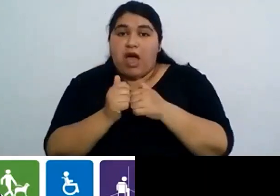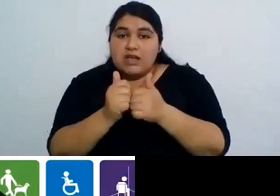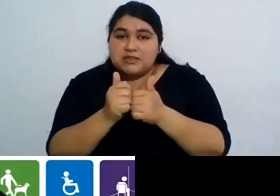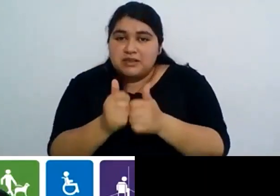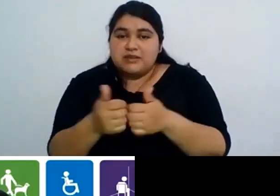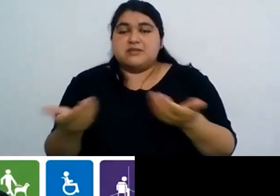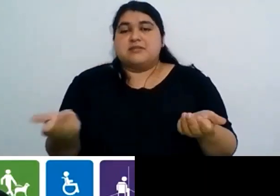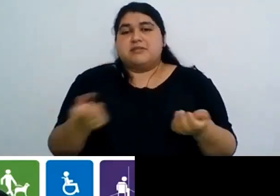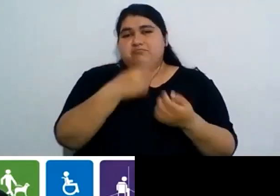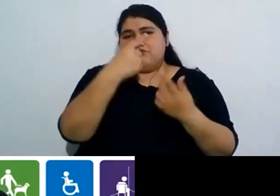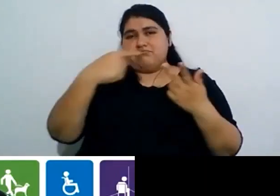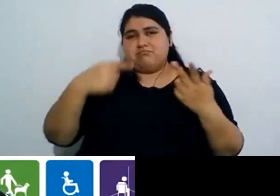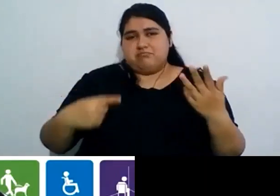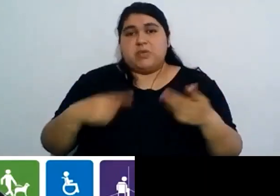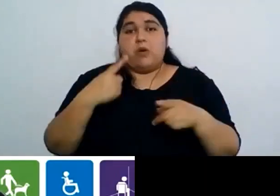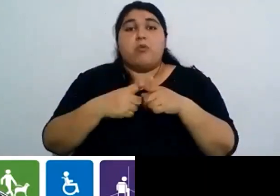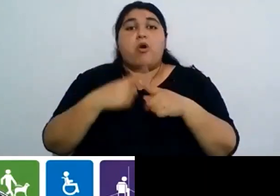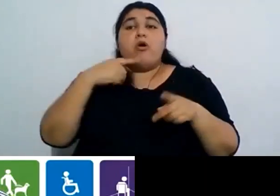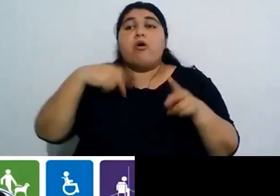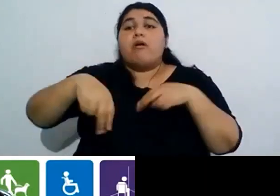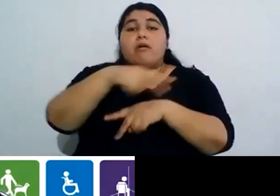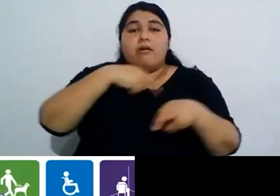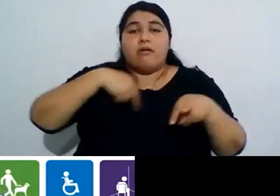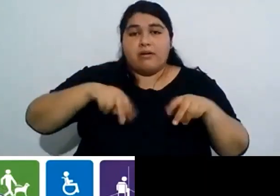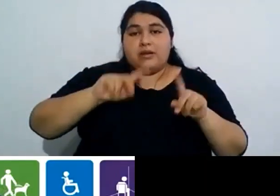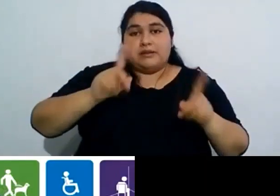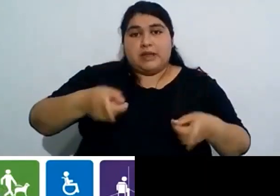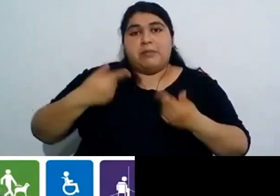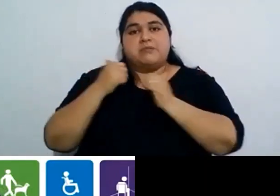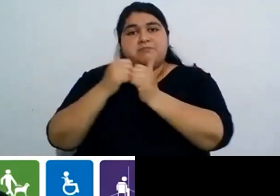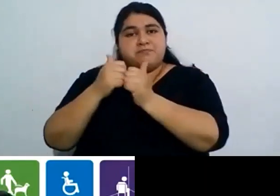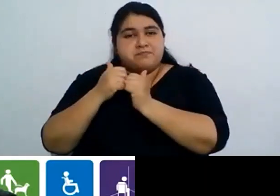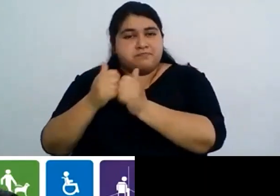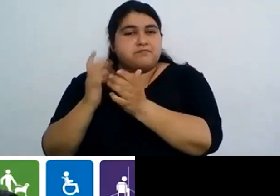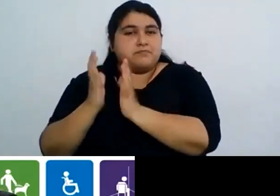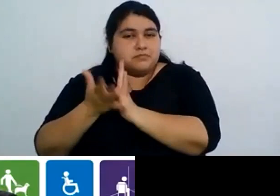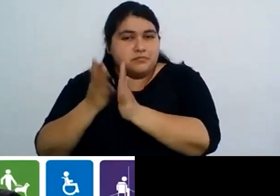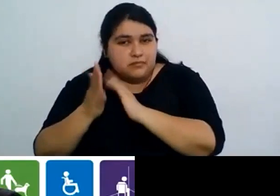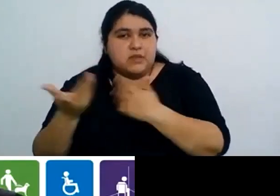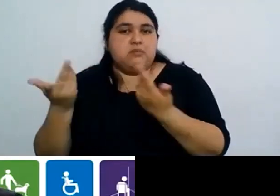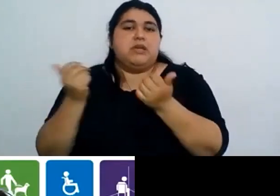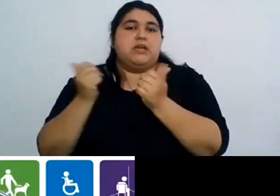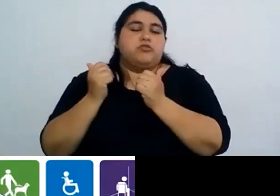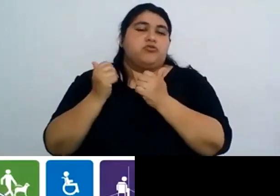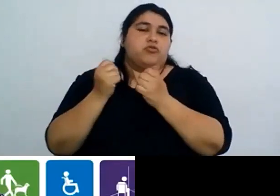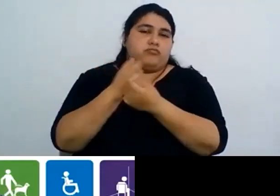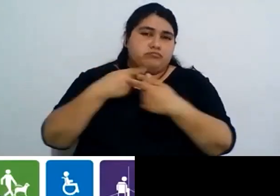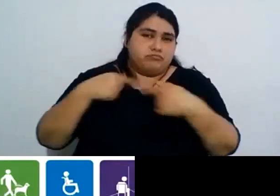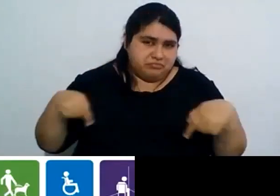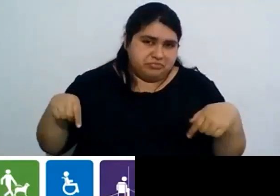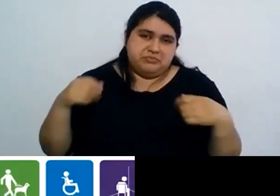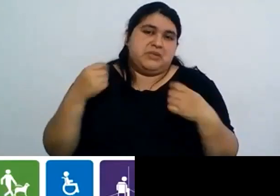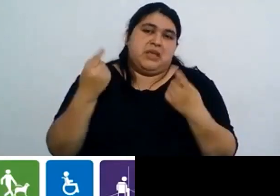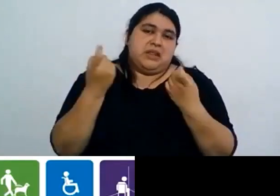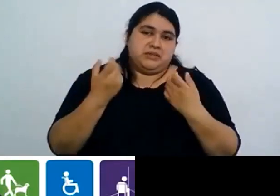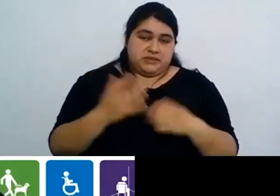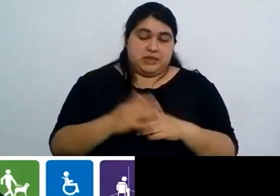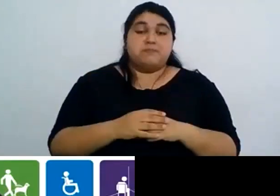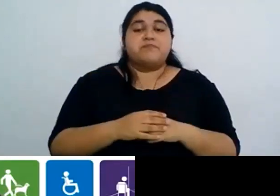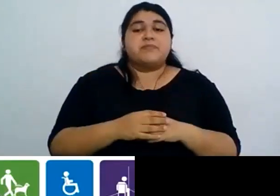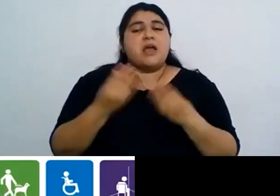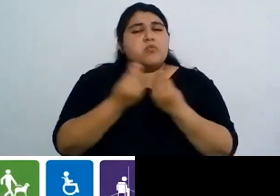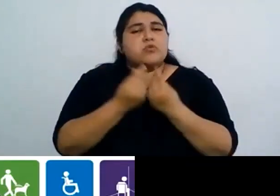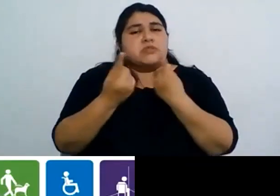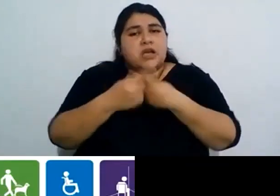para desplazarse por las calles, también terapéuticos, de acompañamiento, etcétera, etcétera. Hay un montón